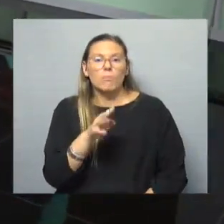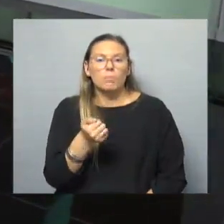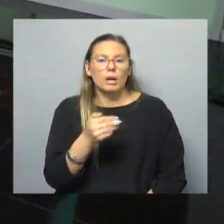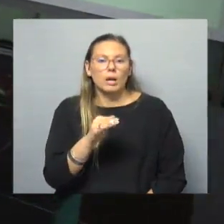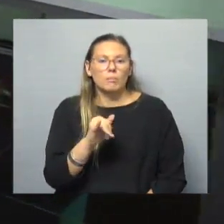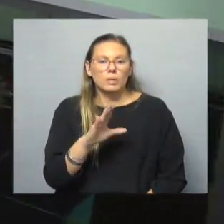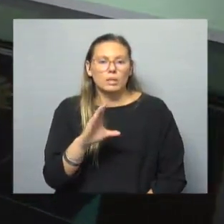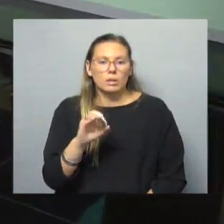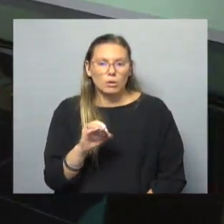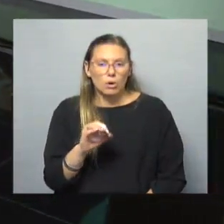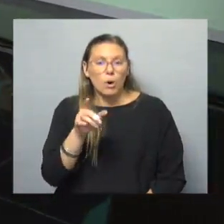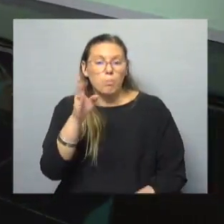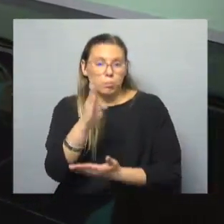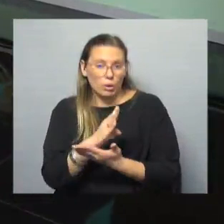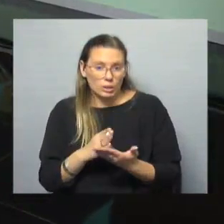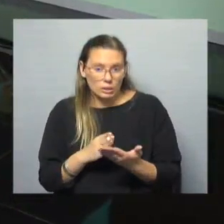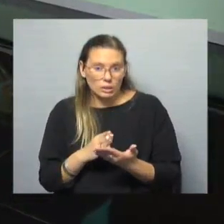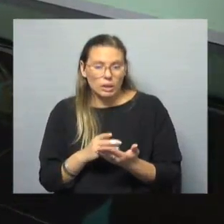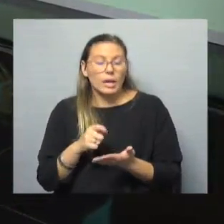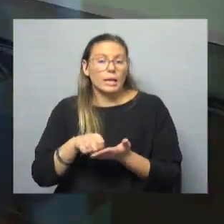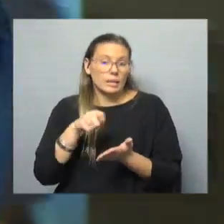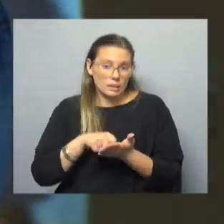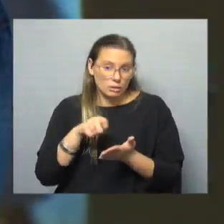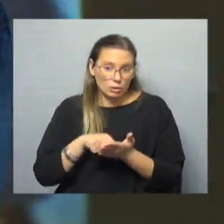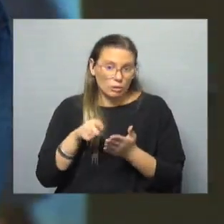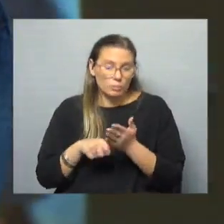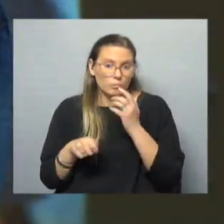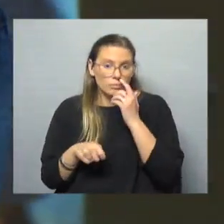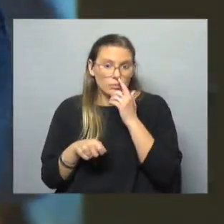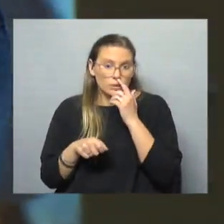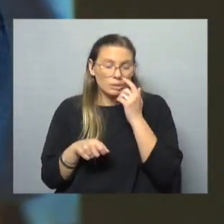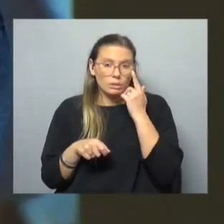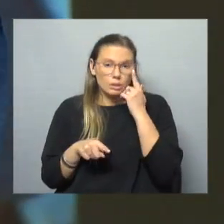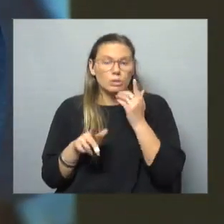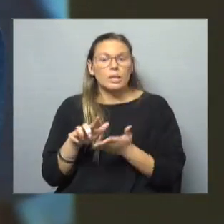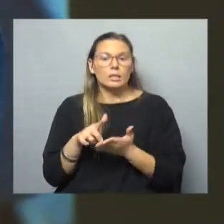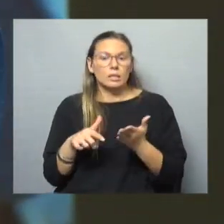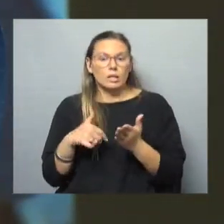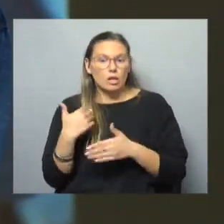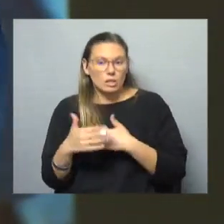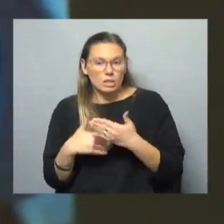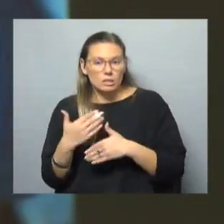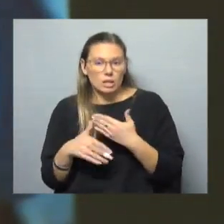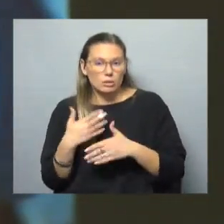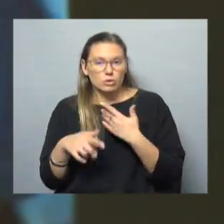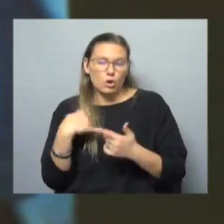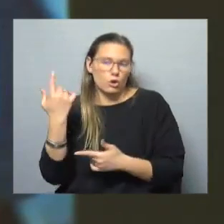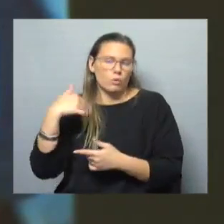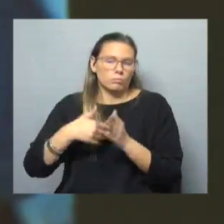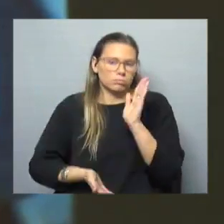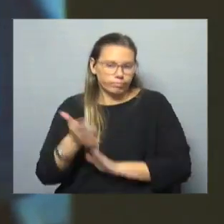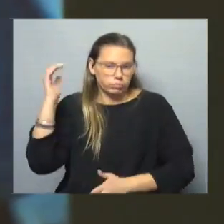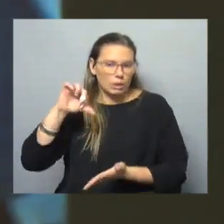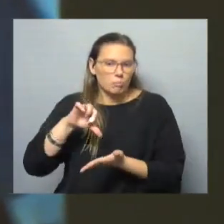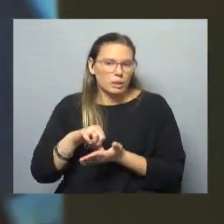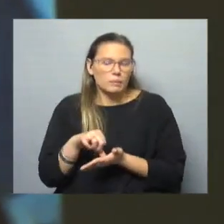fue un poeta, un escritor, sobre todo su parte literaria la desarrolló en El Incilio, ¿no?